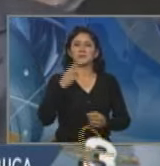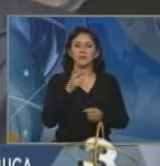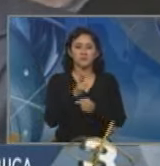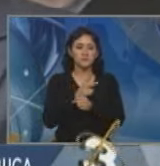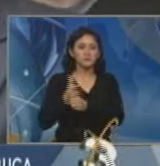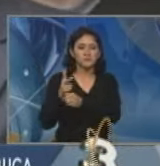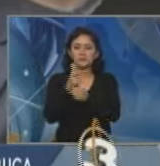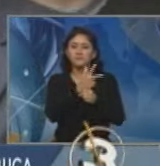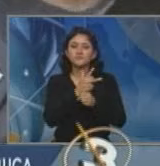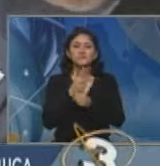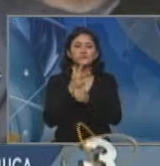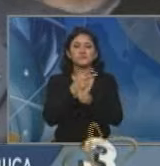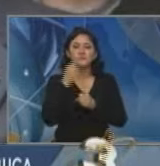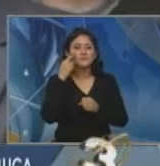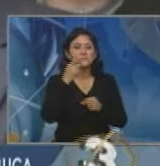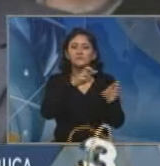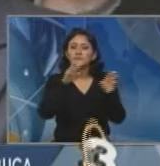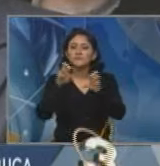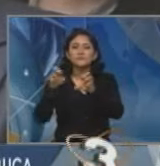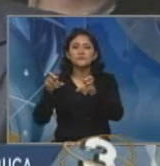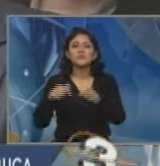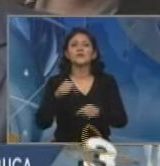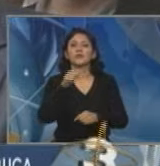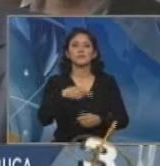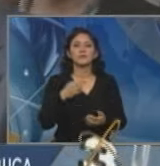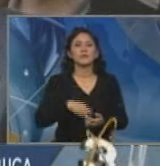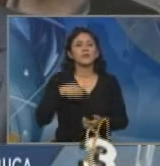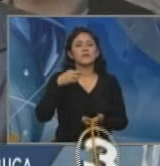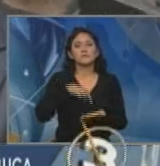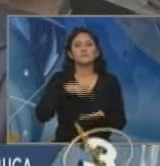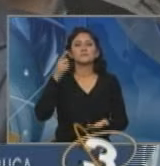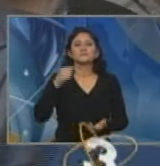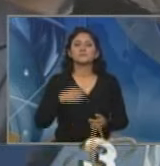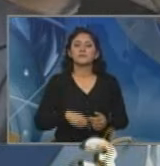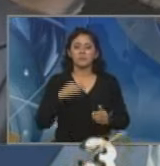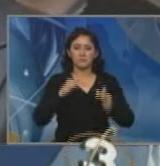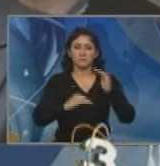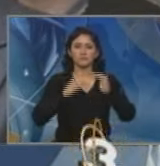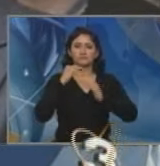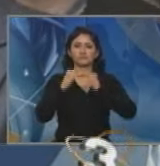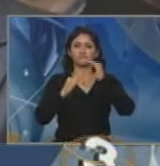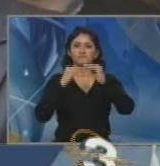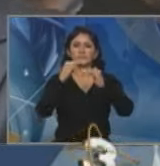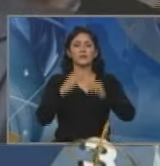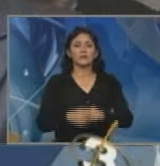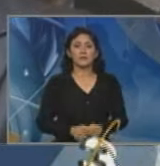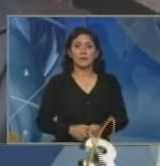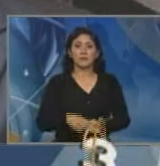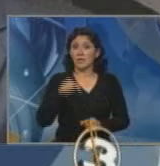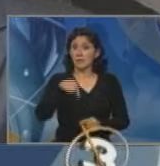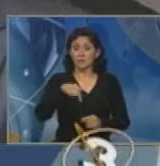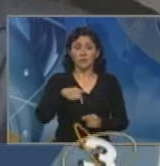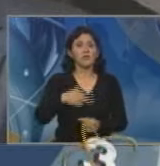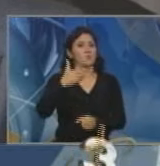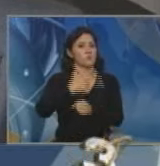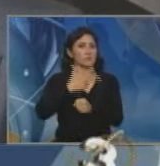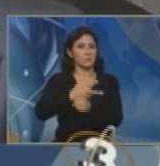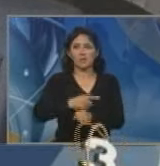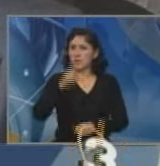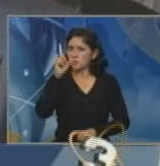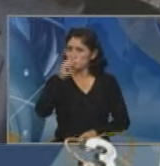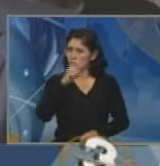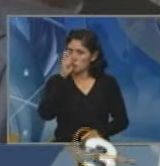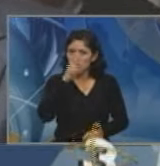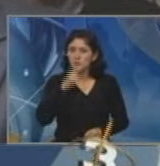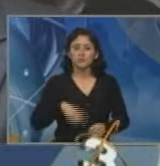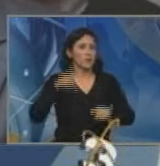una política constructiva. No es posible que en Guatemala se estén poniendo